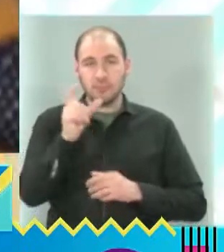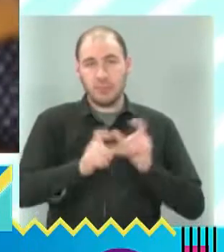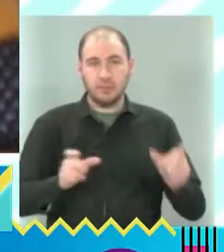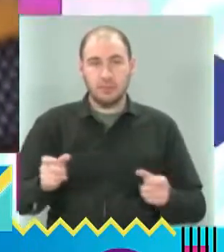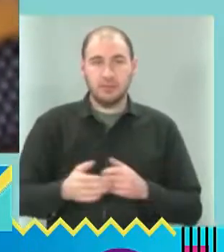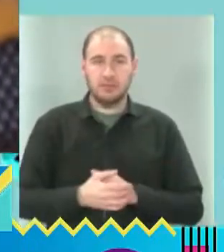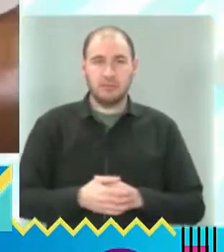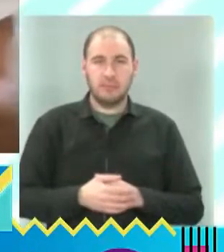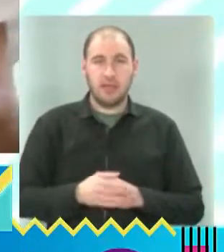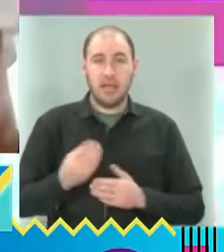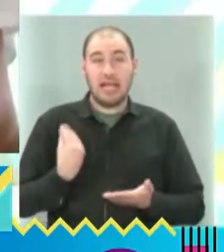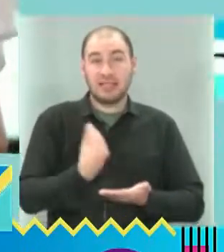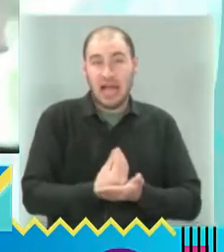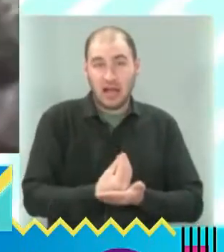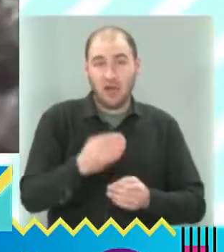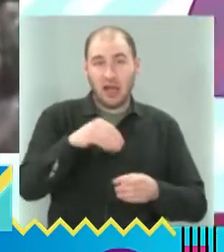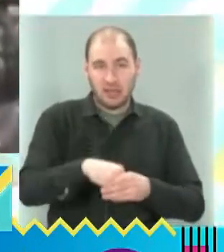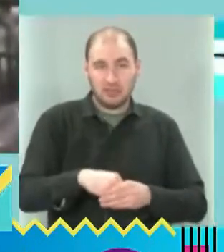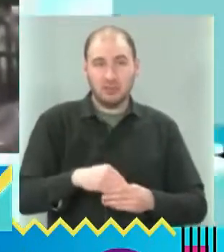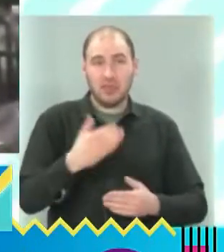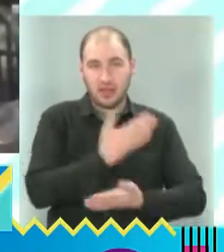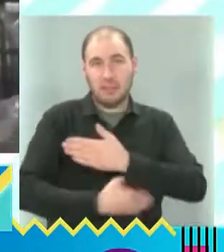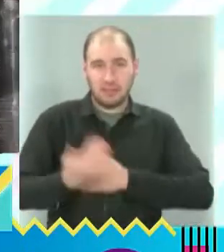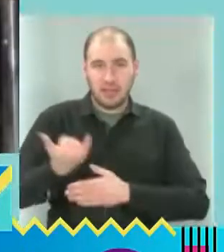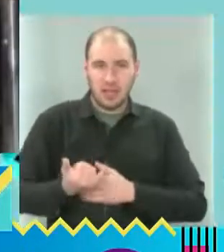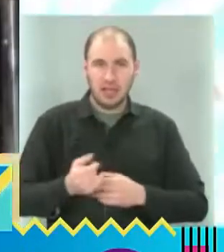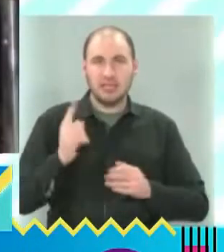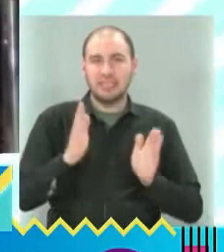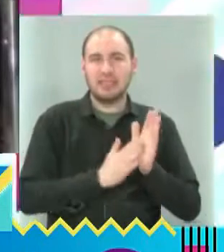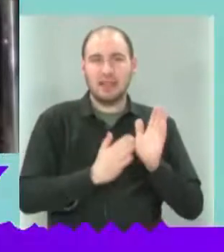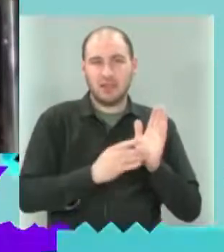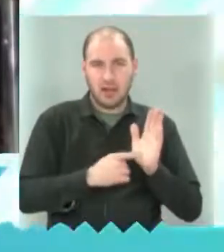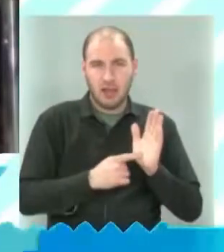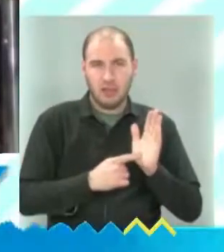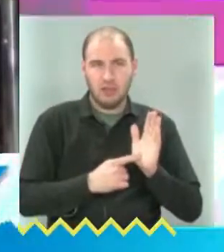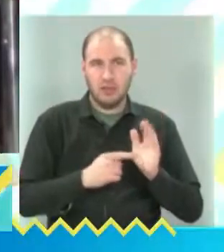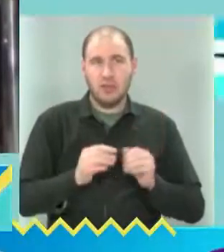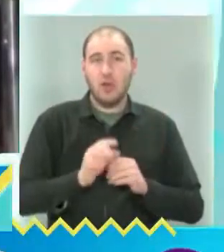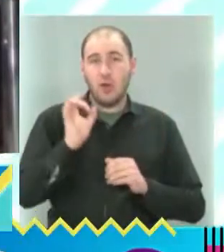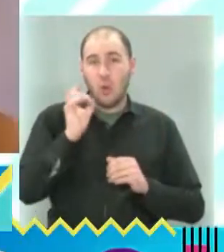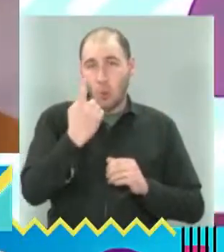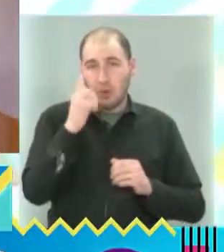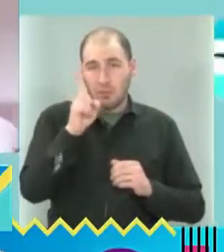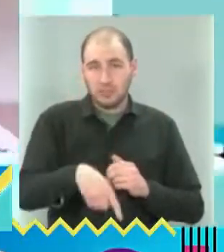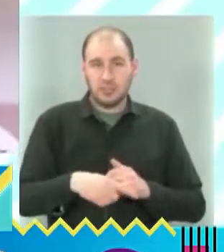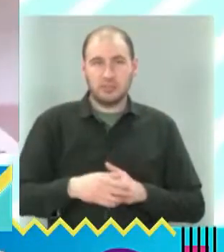de personas en planta, digamos, con discapacidad y con certificado, teníamos el